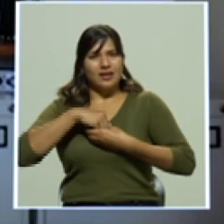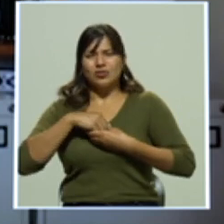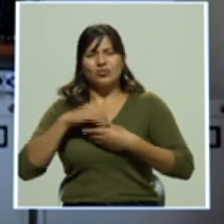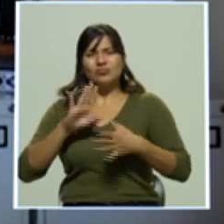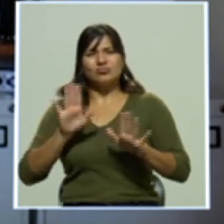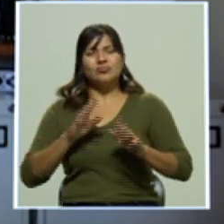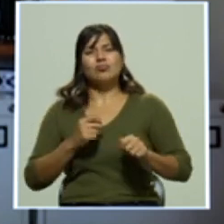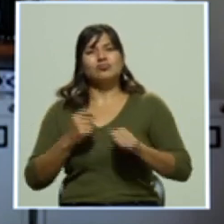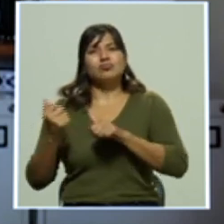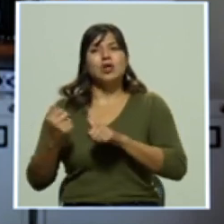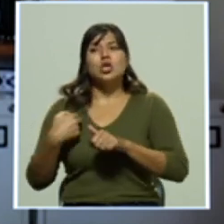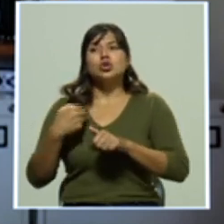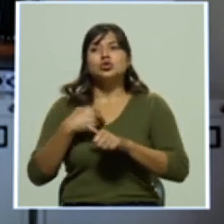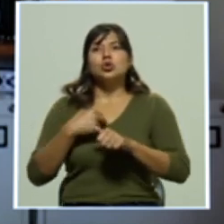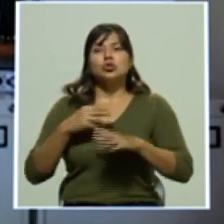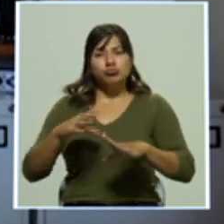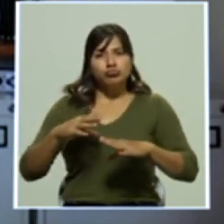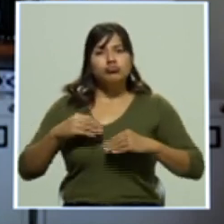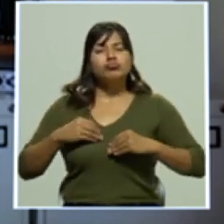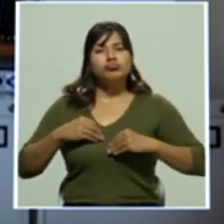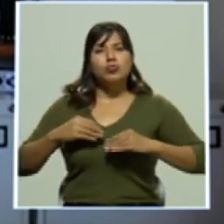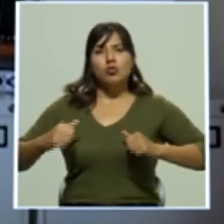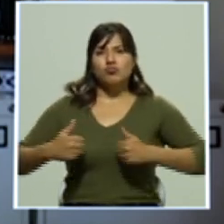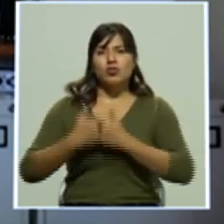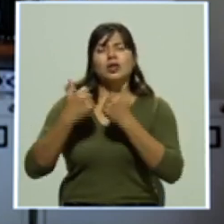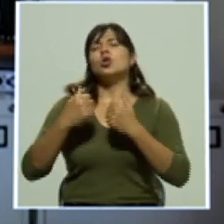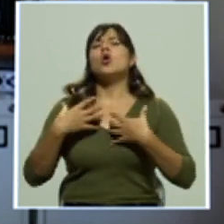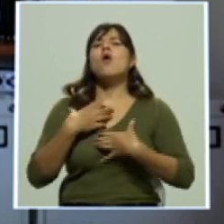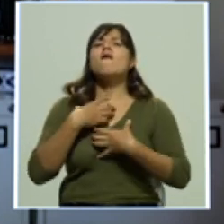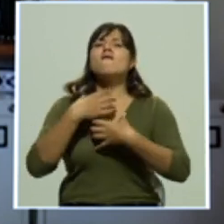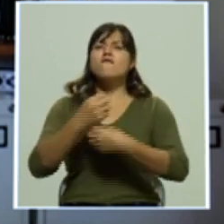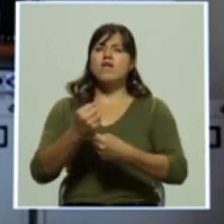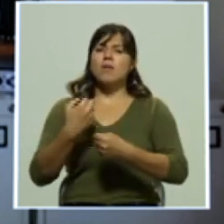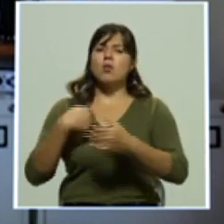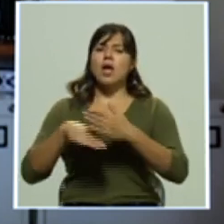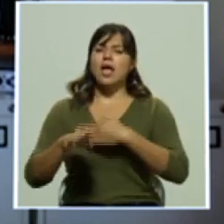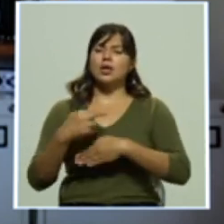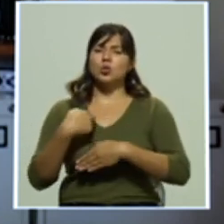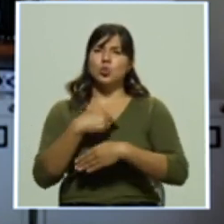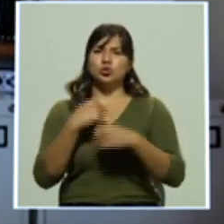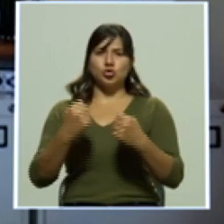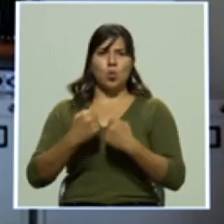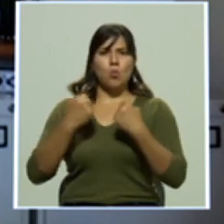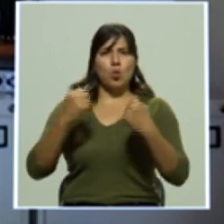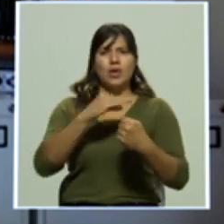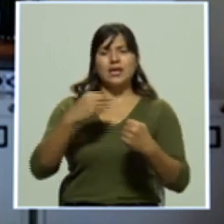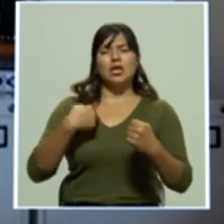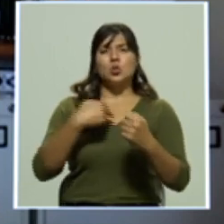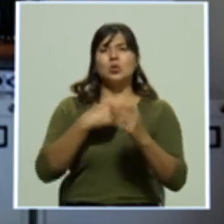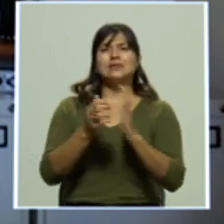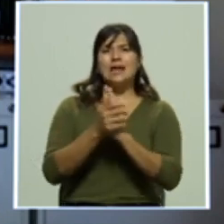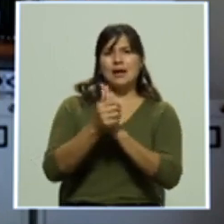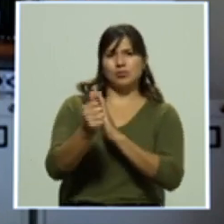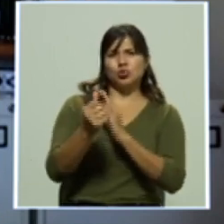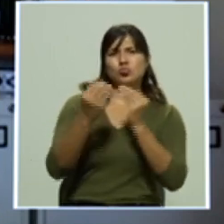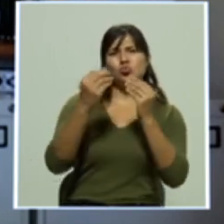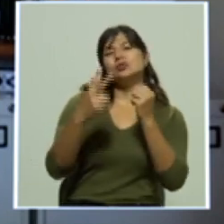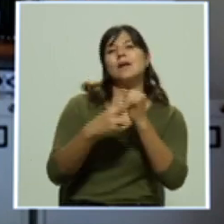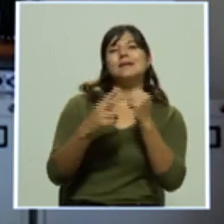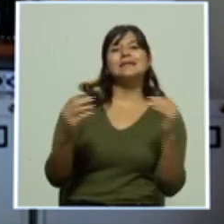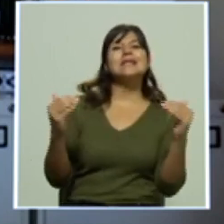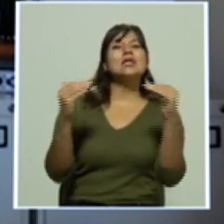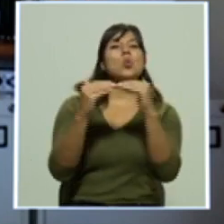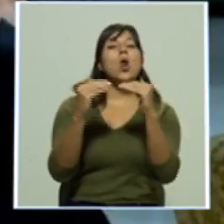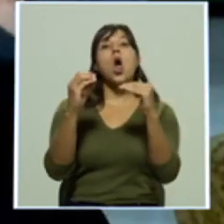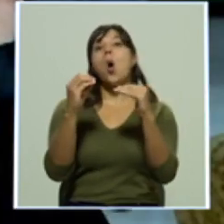ese paso y que confiemos en ese poder que tenemos y esas capacidades que son o bien iguales y muchas veces mejores que las de